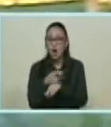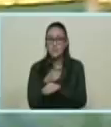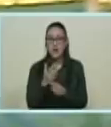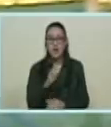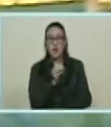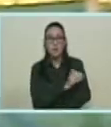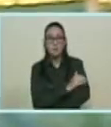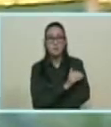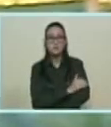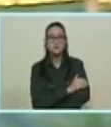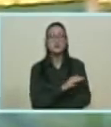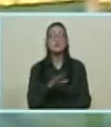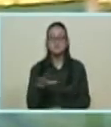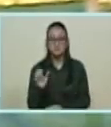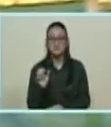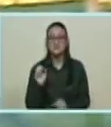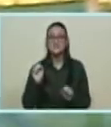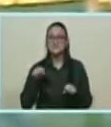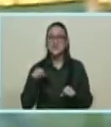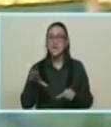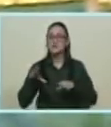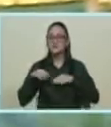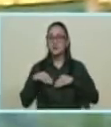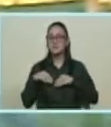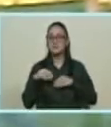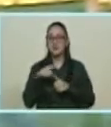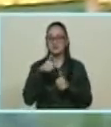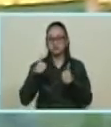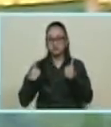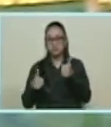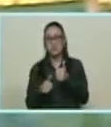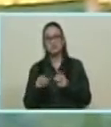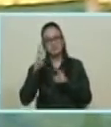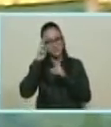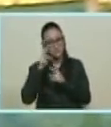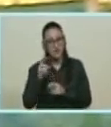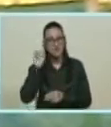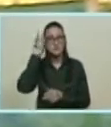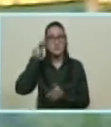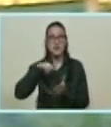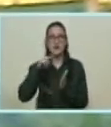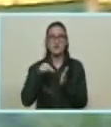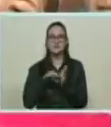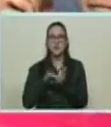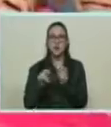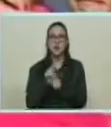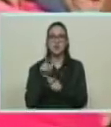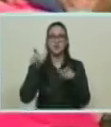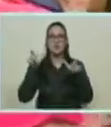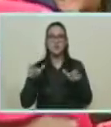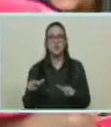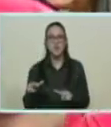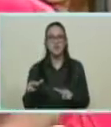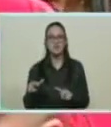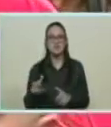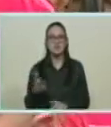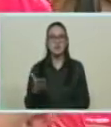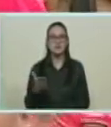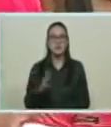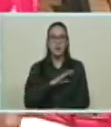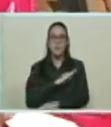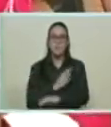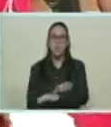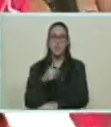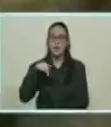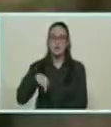continente que acatan el carácter plenipotenciario y reconocen la Asamblea Nacional Constituyente como fuente de poder